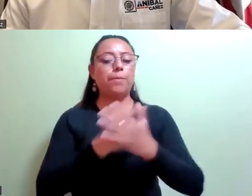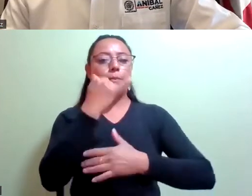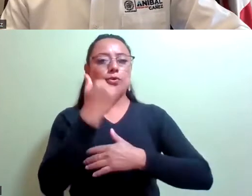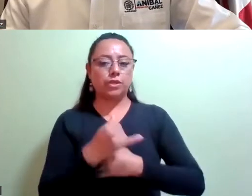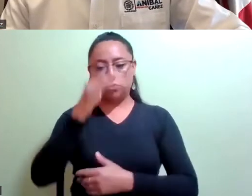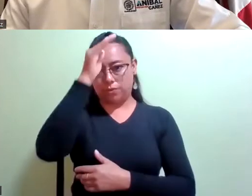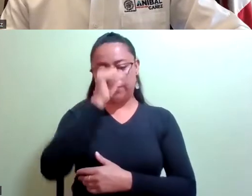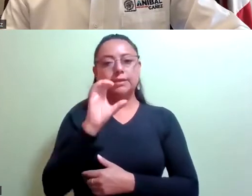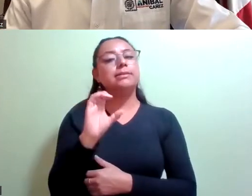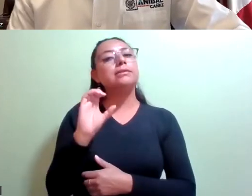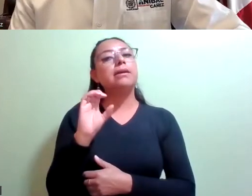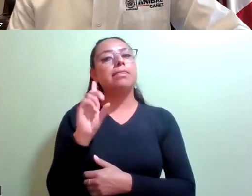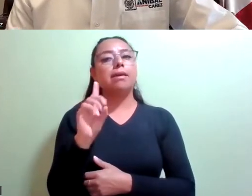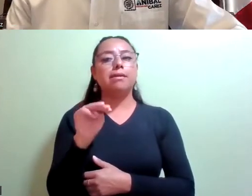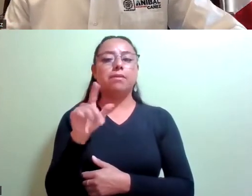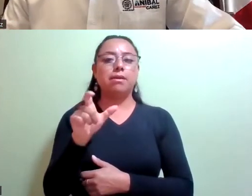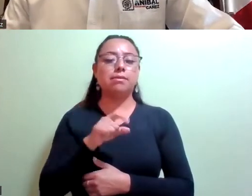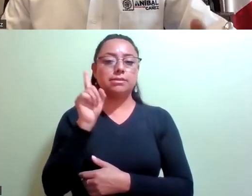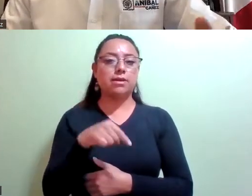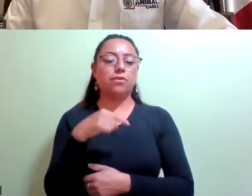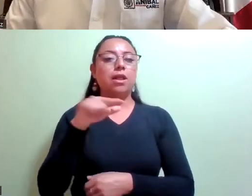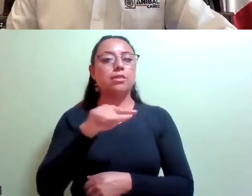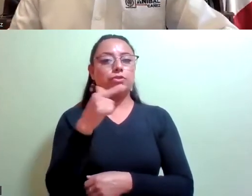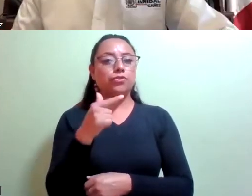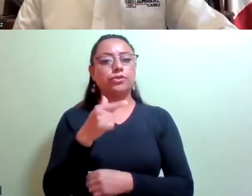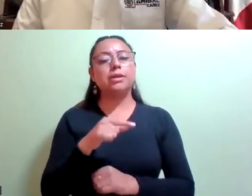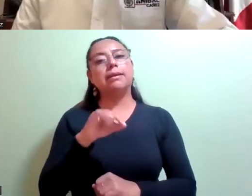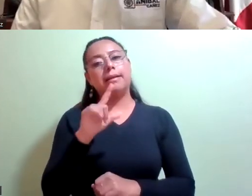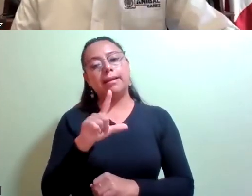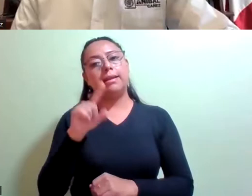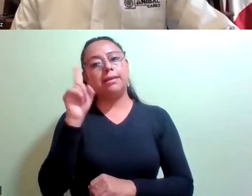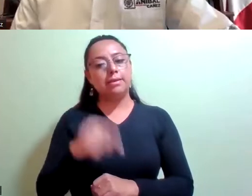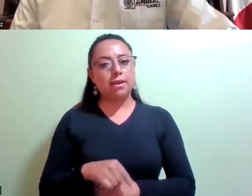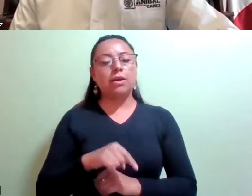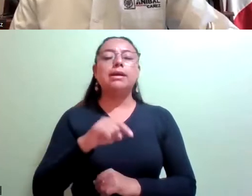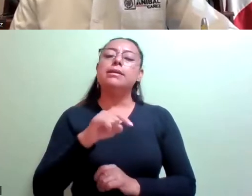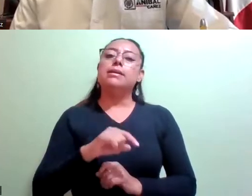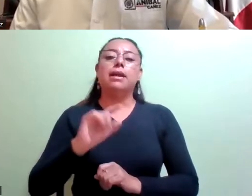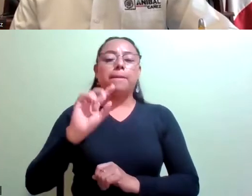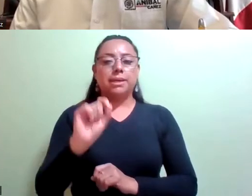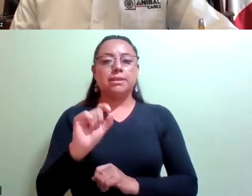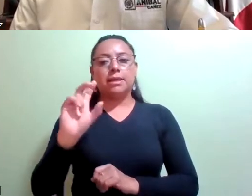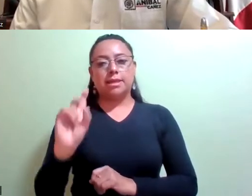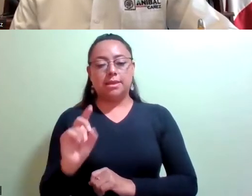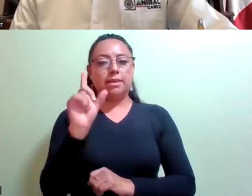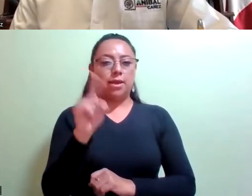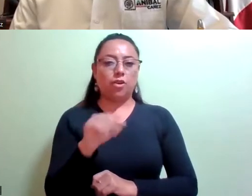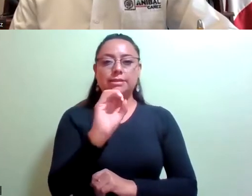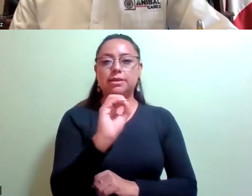acuerdo CCDMX, diagonal 2L, sí, diagonal CA 2030, diagonal